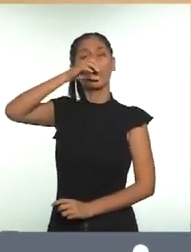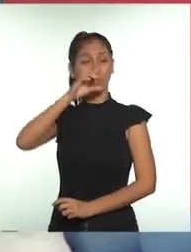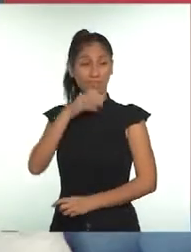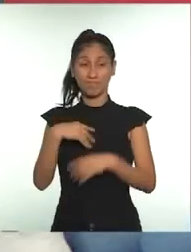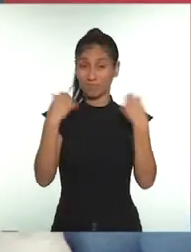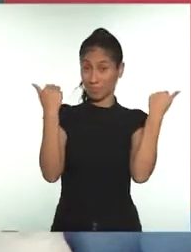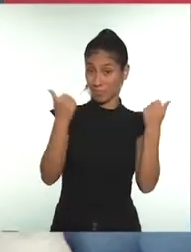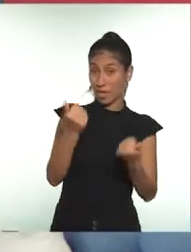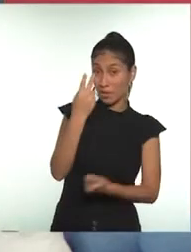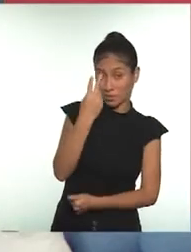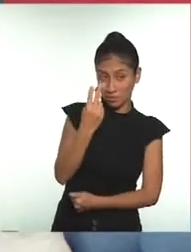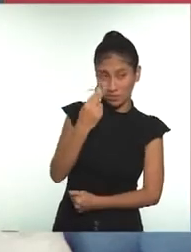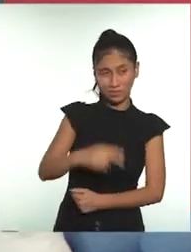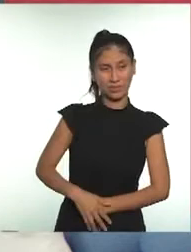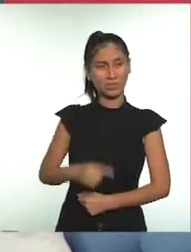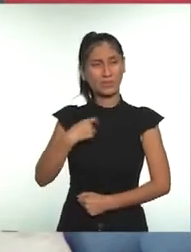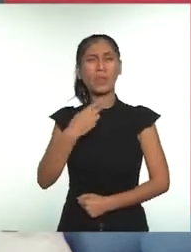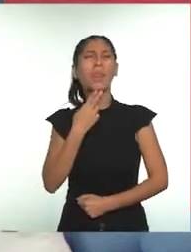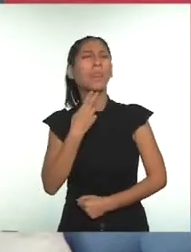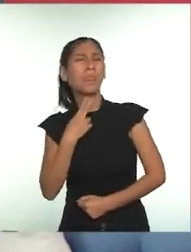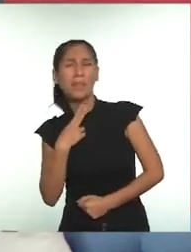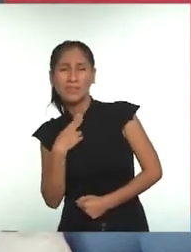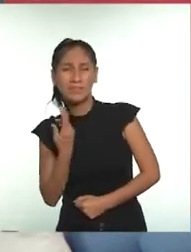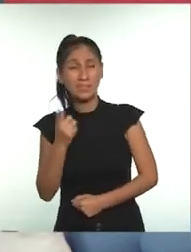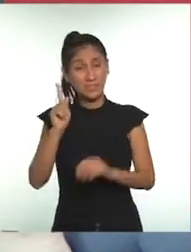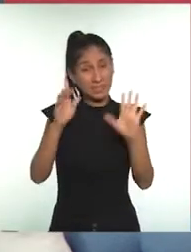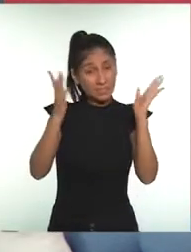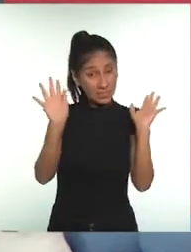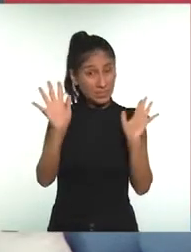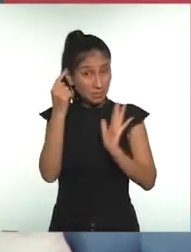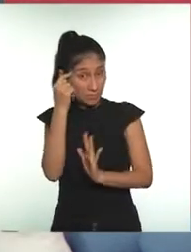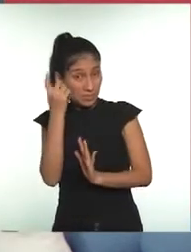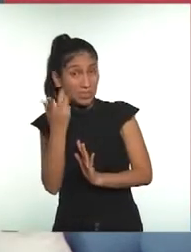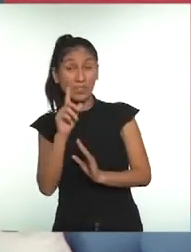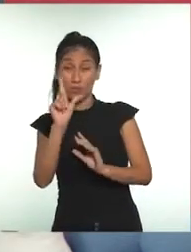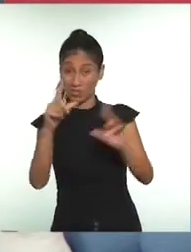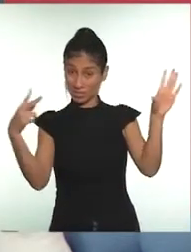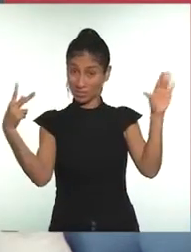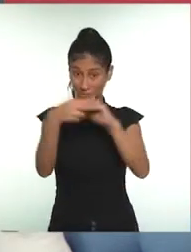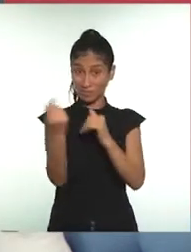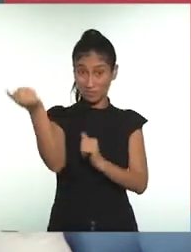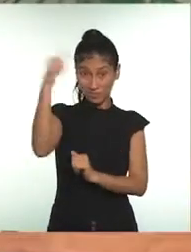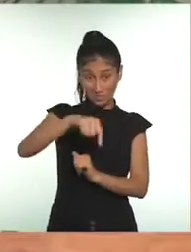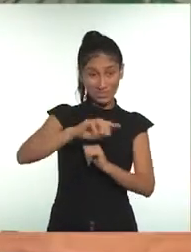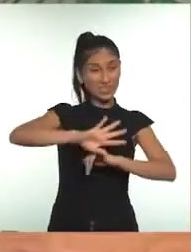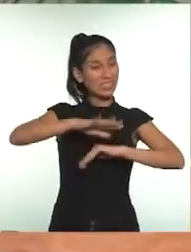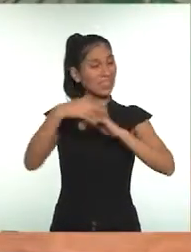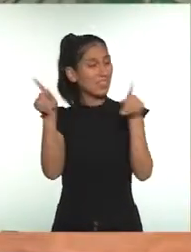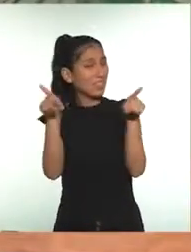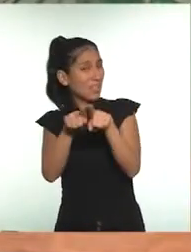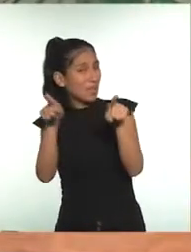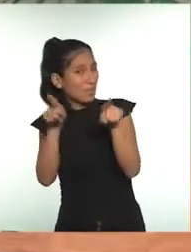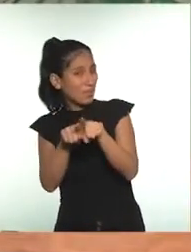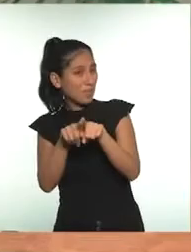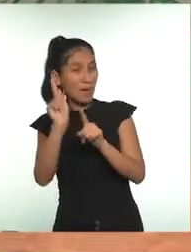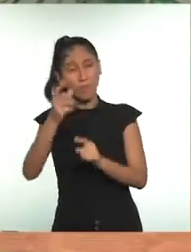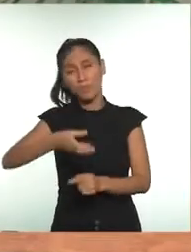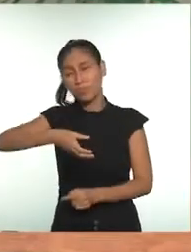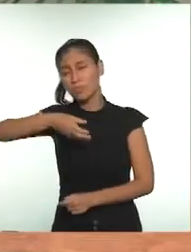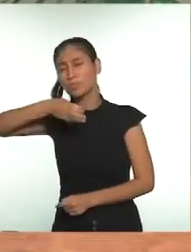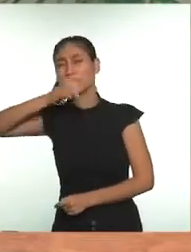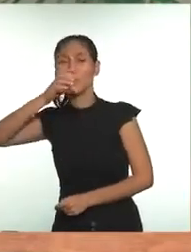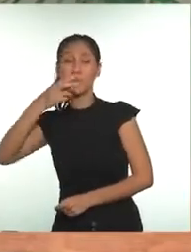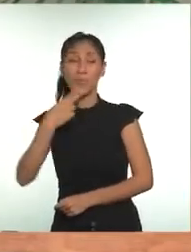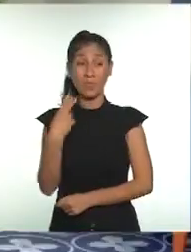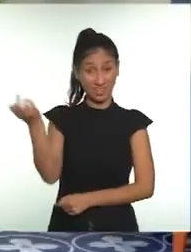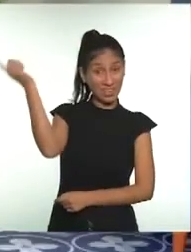fresca. Me acabo de dar cuenta que tengo mucha sed. ¿Les parece si paramos un ratito para estirarnos? Y de paso, vamos por un vaso